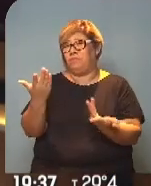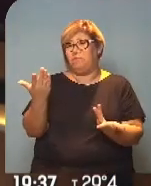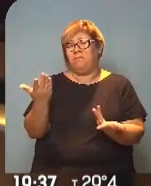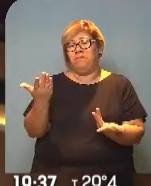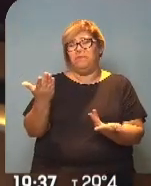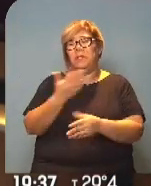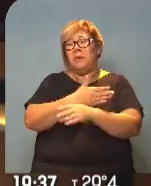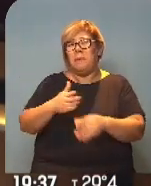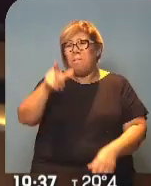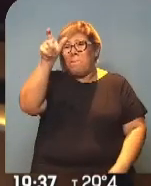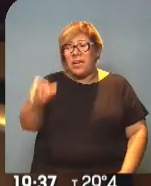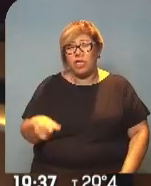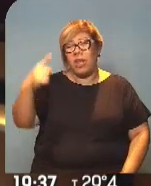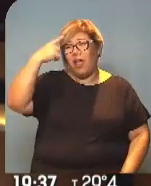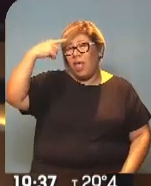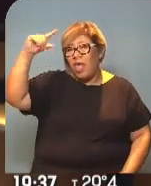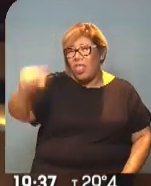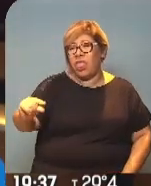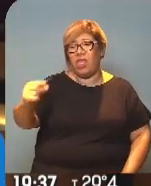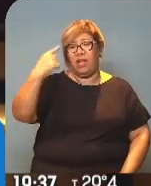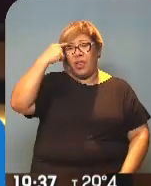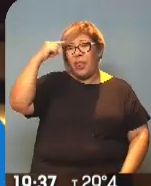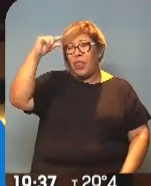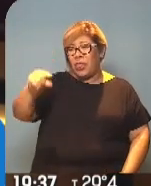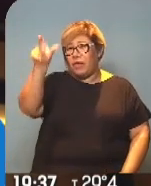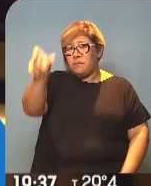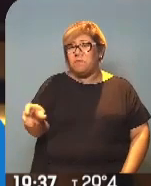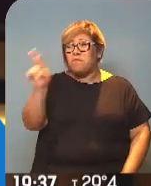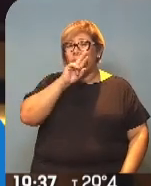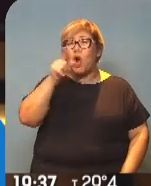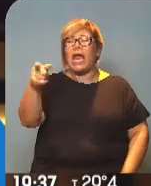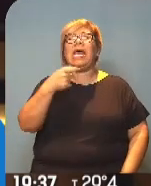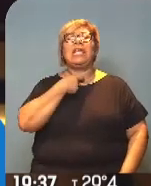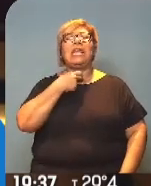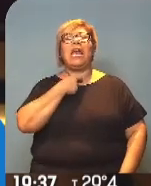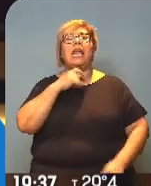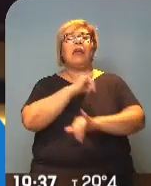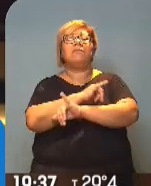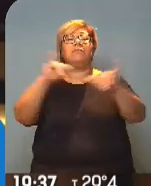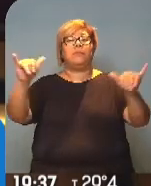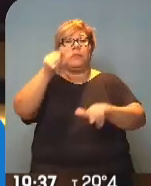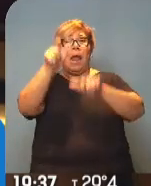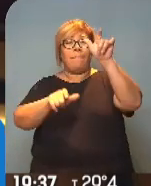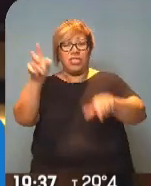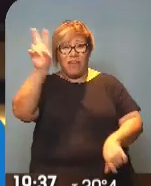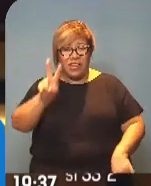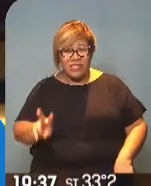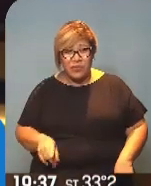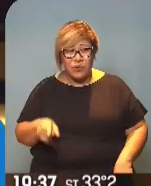personajes ignorantes como esta mujercita pretenden enseñarle a los venezolanos lo que pasa en